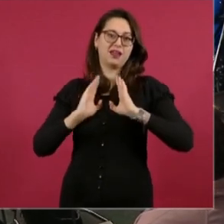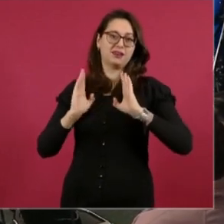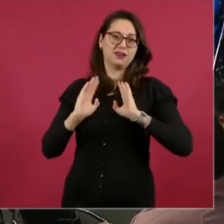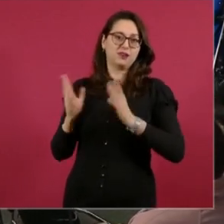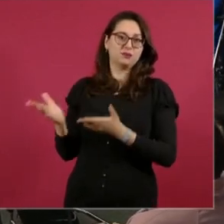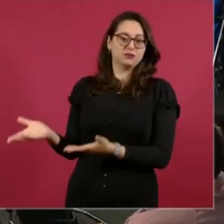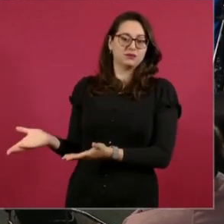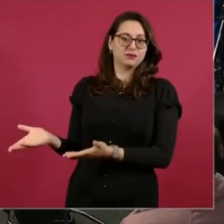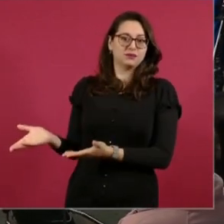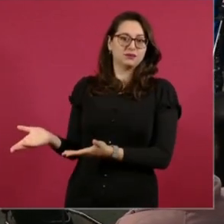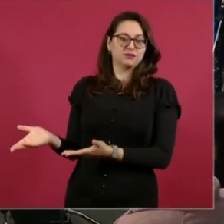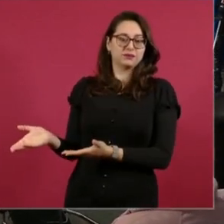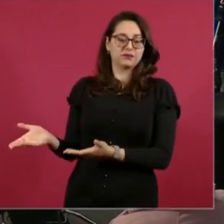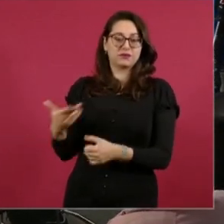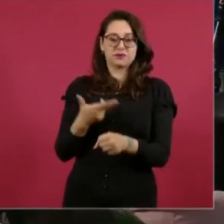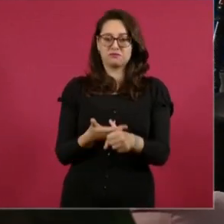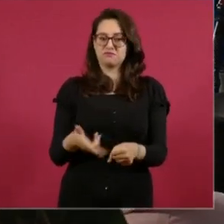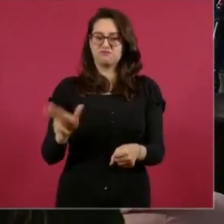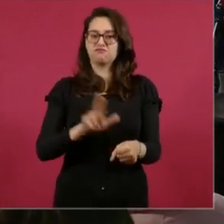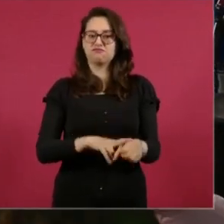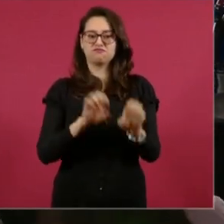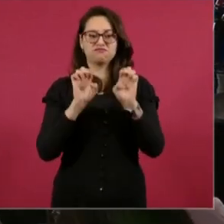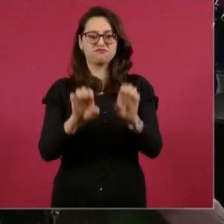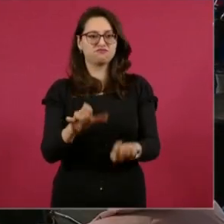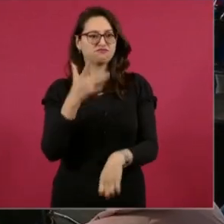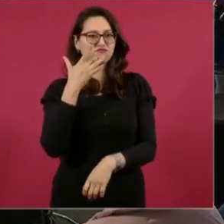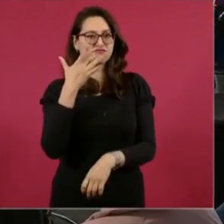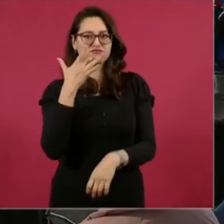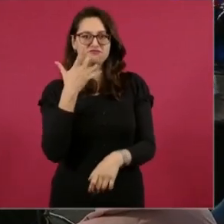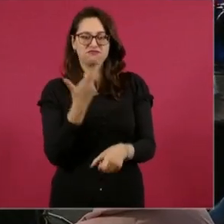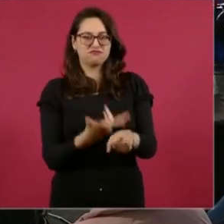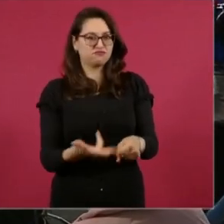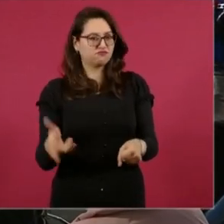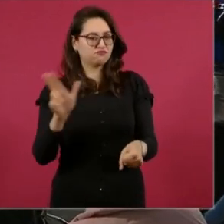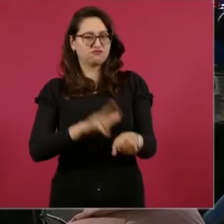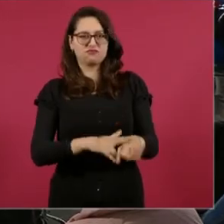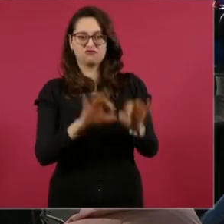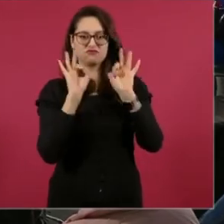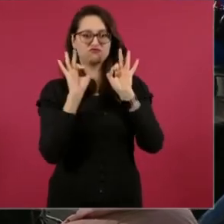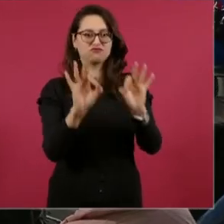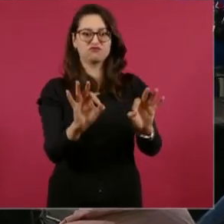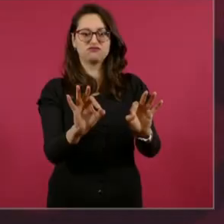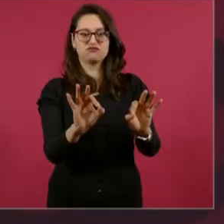un hospital de primera, de especialidades,